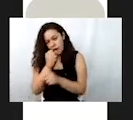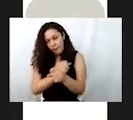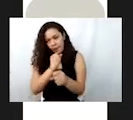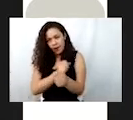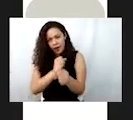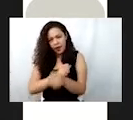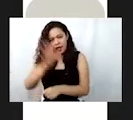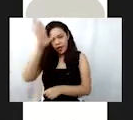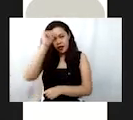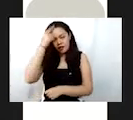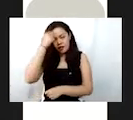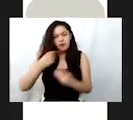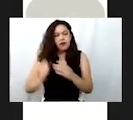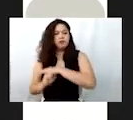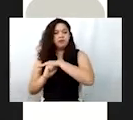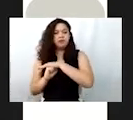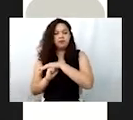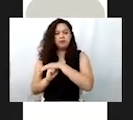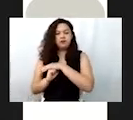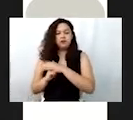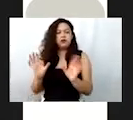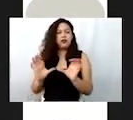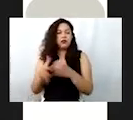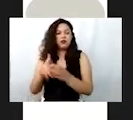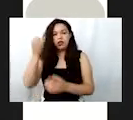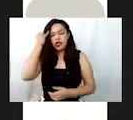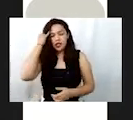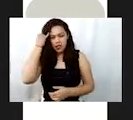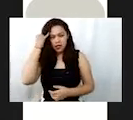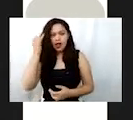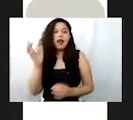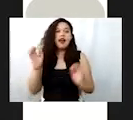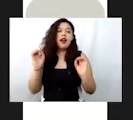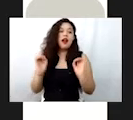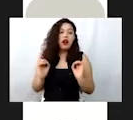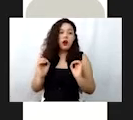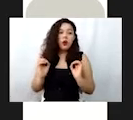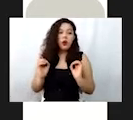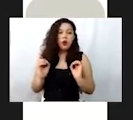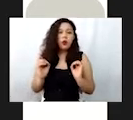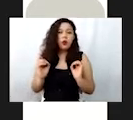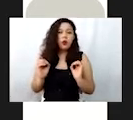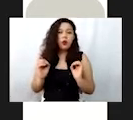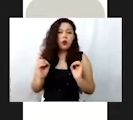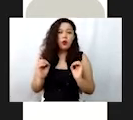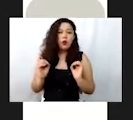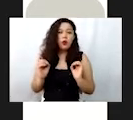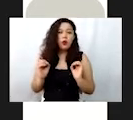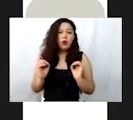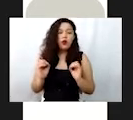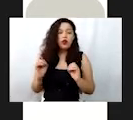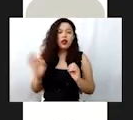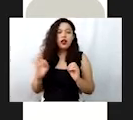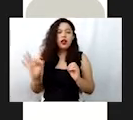sostenibilidad que pueden tener, por ejemplo, comunidades indígenas o el hecho de que enseñemos a